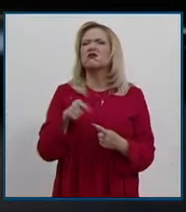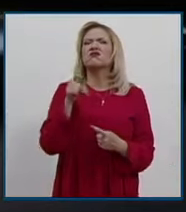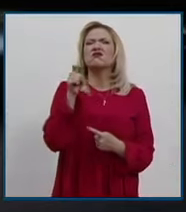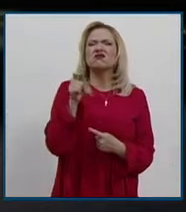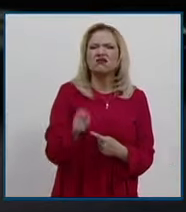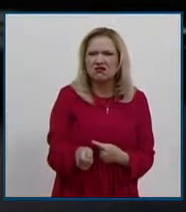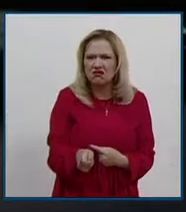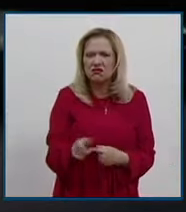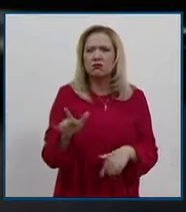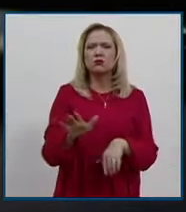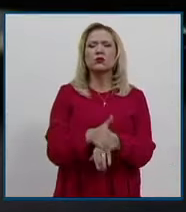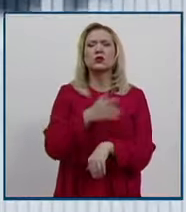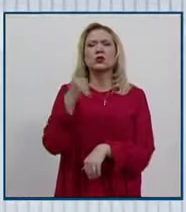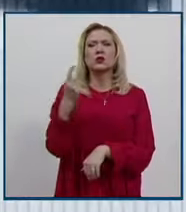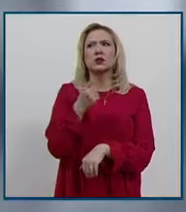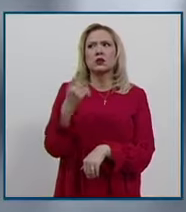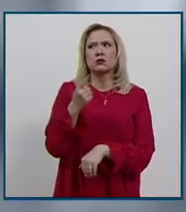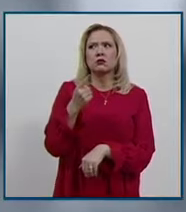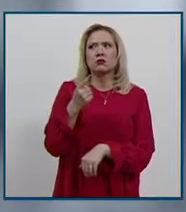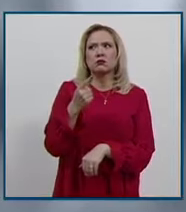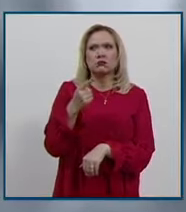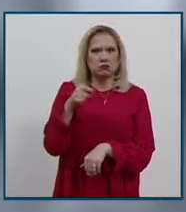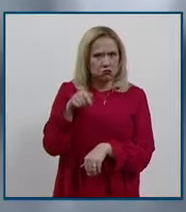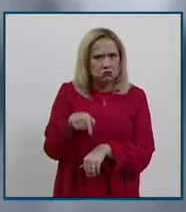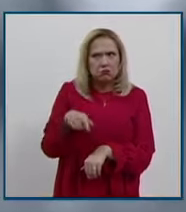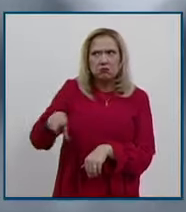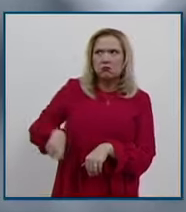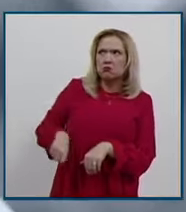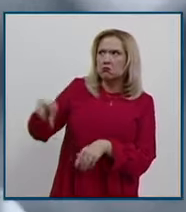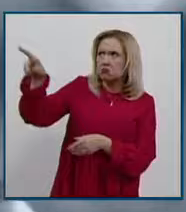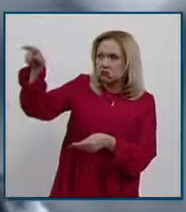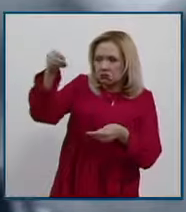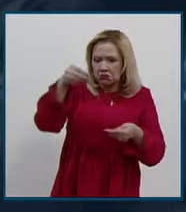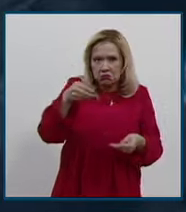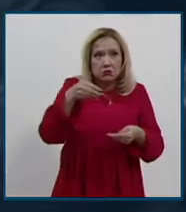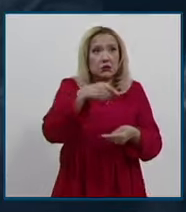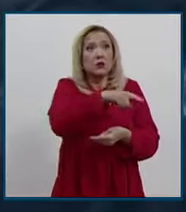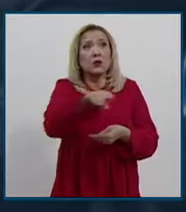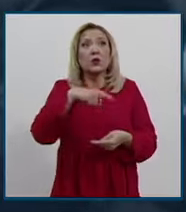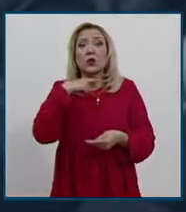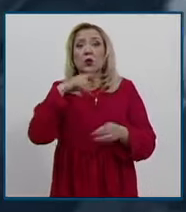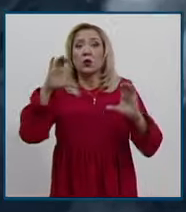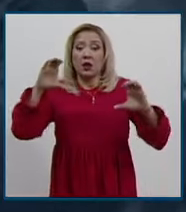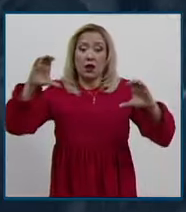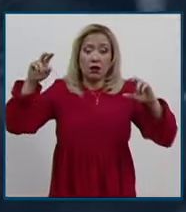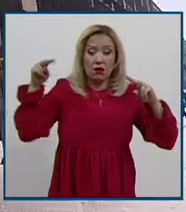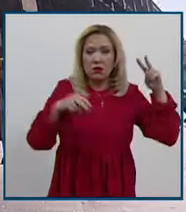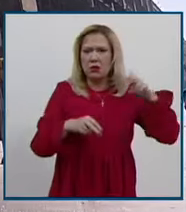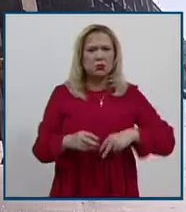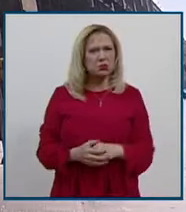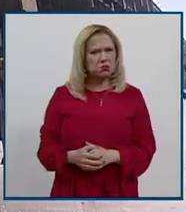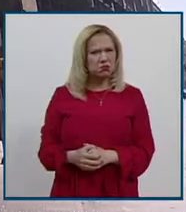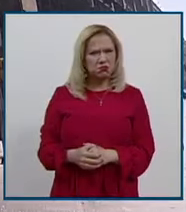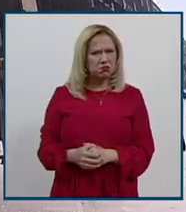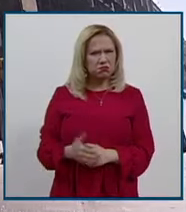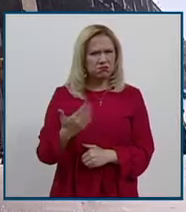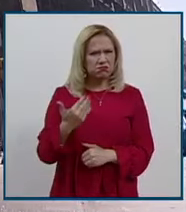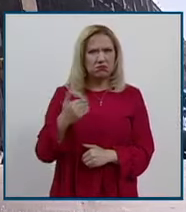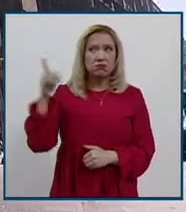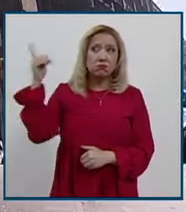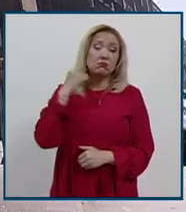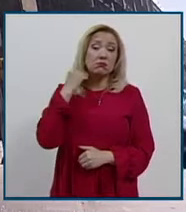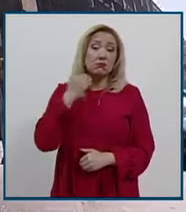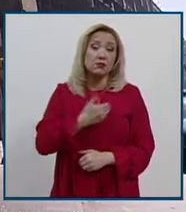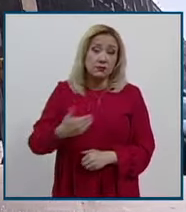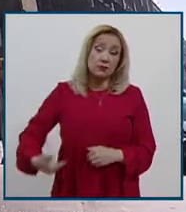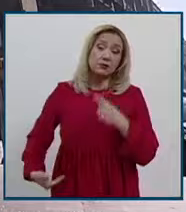determinar que la información no pone en riesgo la seguridad nacional como lo alegaba la consejería jurídica del ejecutivo Federal